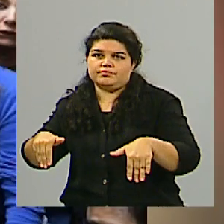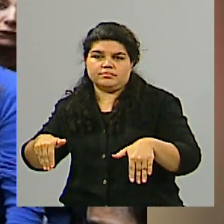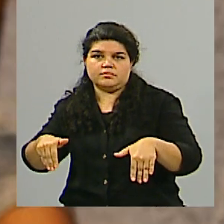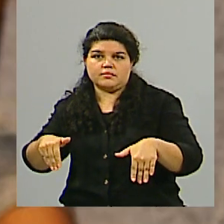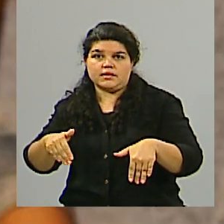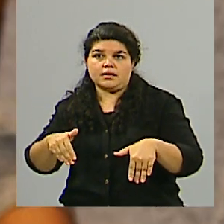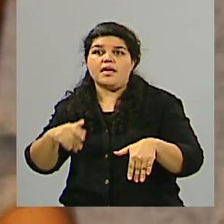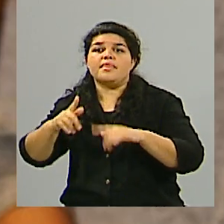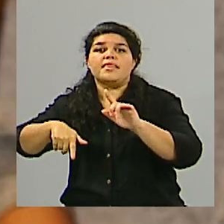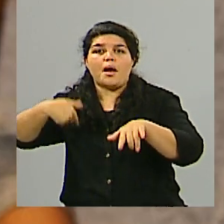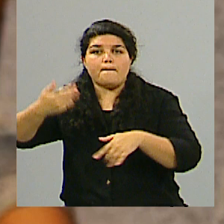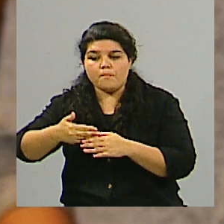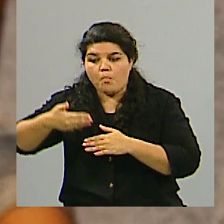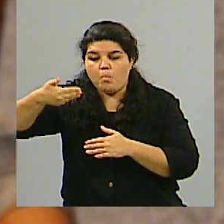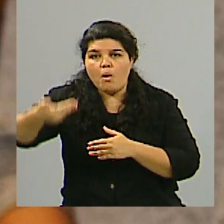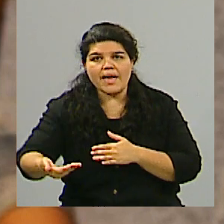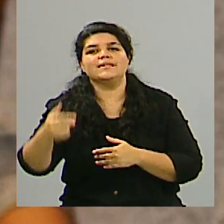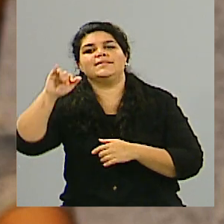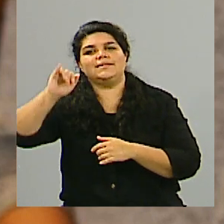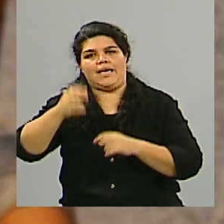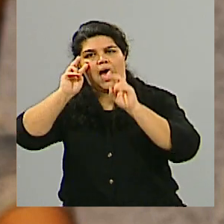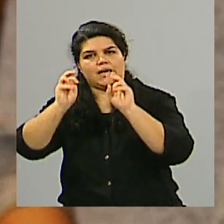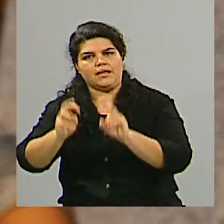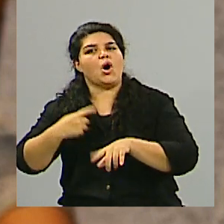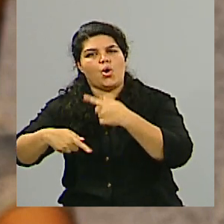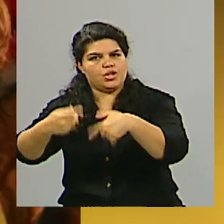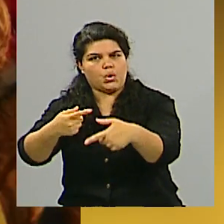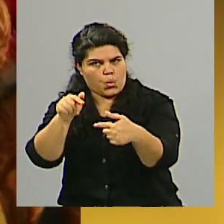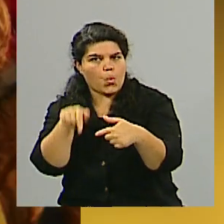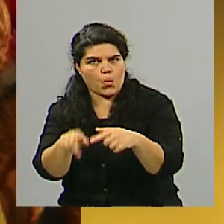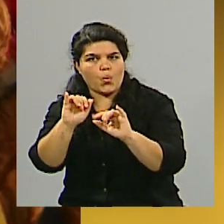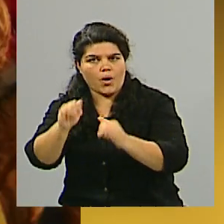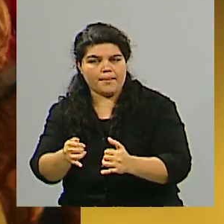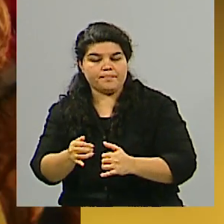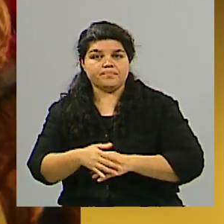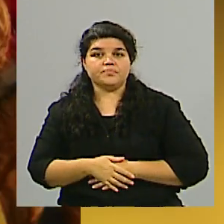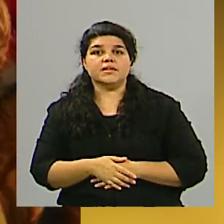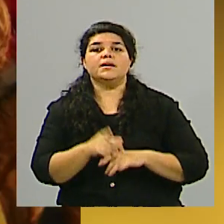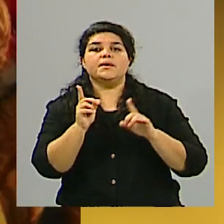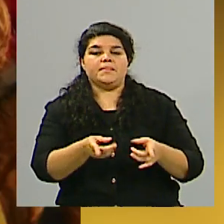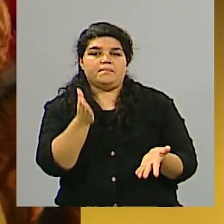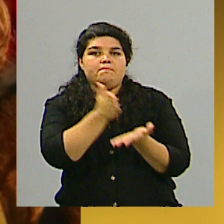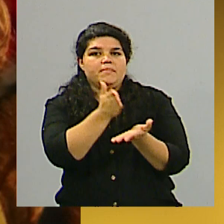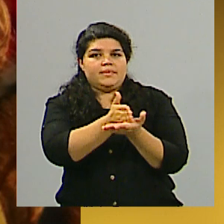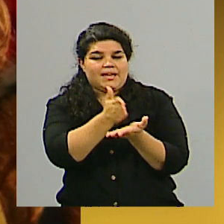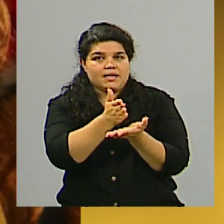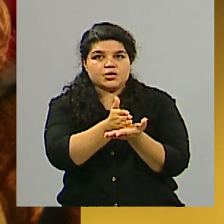respecto del acceso carnal. Y acá lo que vamos a tener, el principio de la prescripción es un principio fundante del derecho penal, es un principio